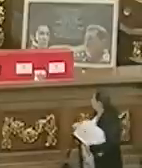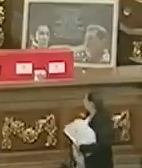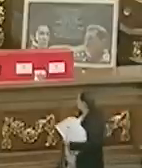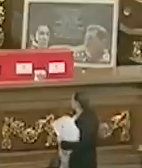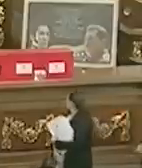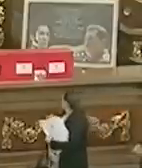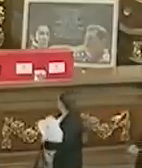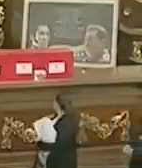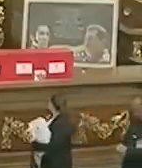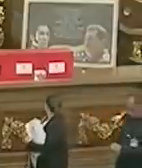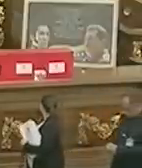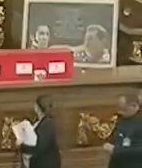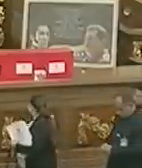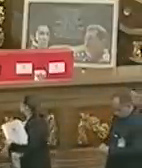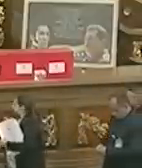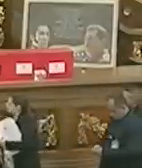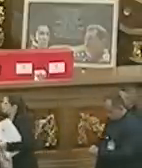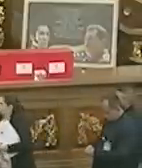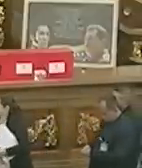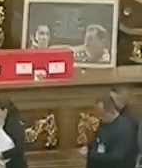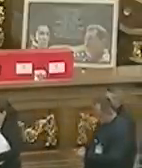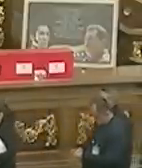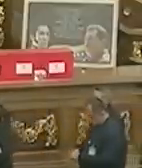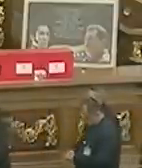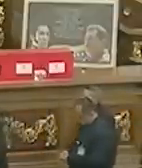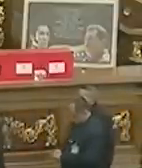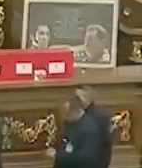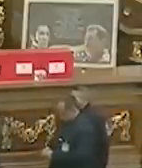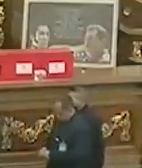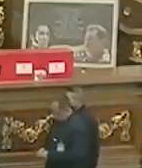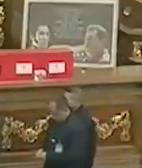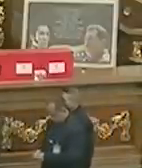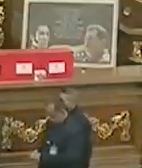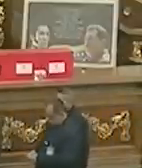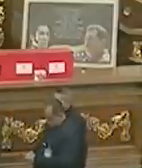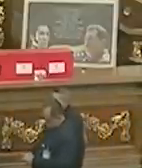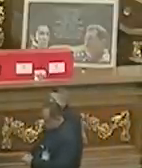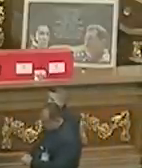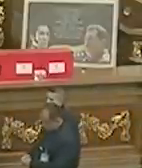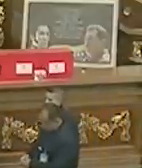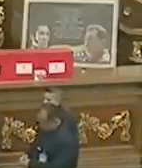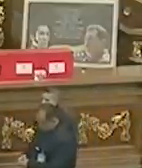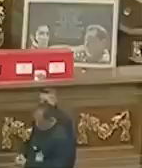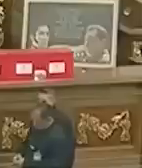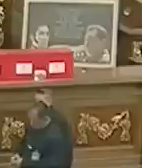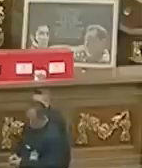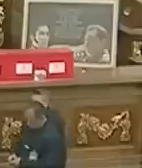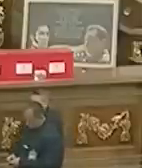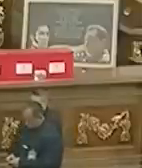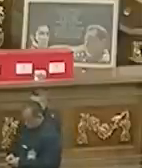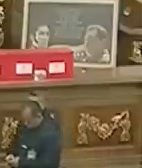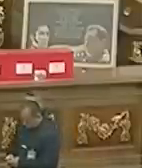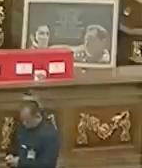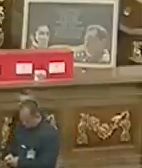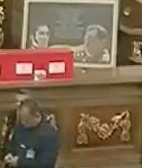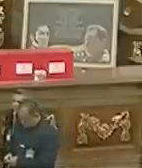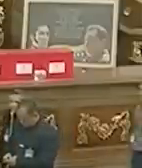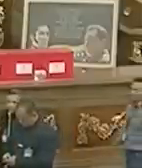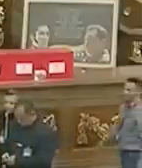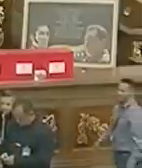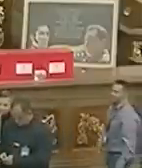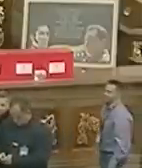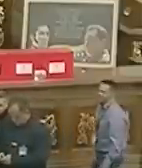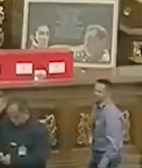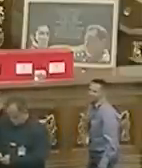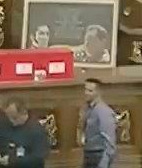y la certificación de documentos, y el proceso de entrevista, que costó de 4 días para la solicitud de informaciones relevantes. Así